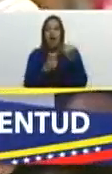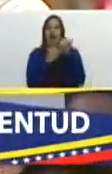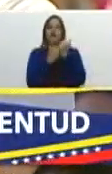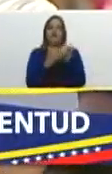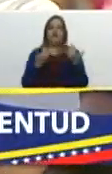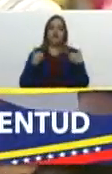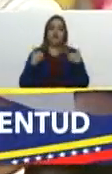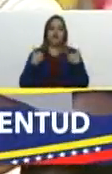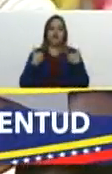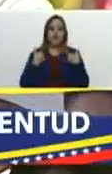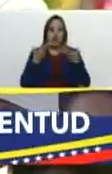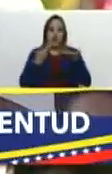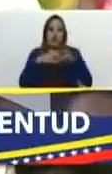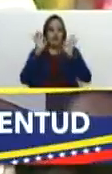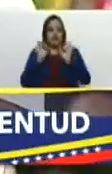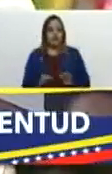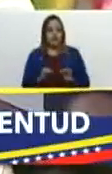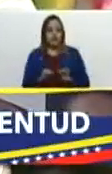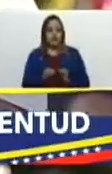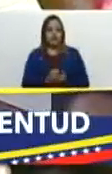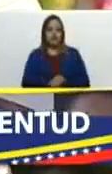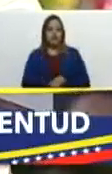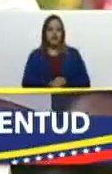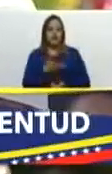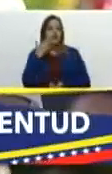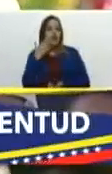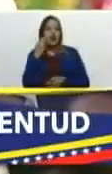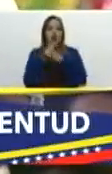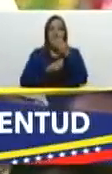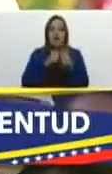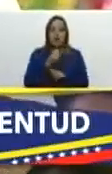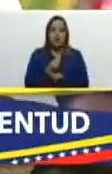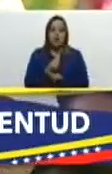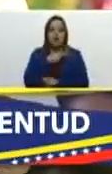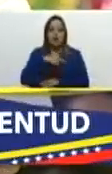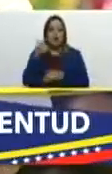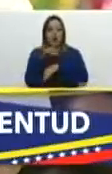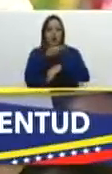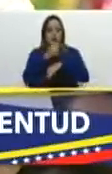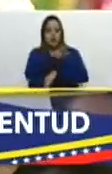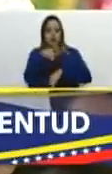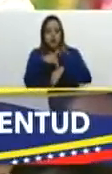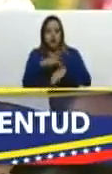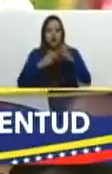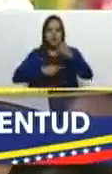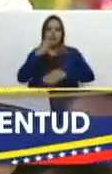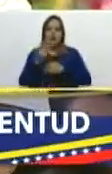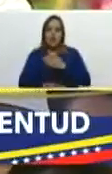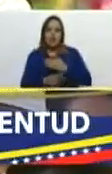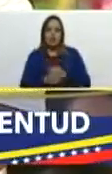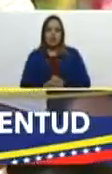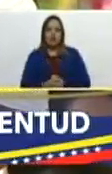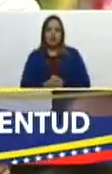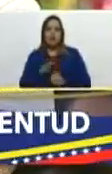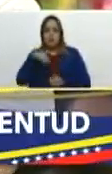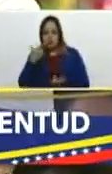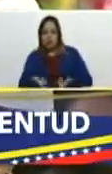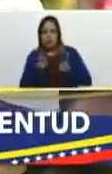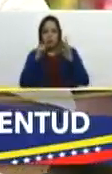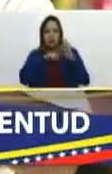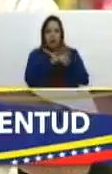dé la garantía de que se implemente en nuestro gobierno nacional planes accesibles